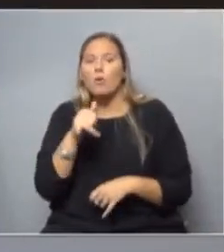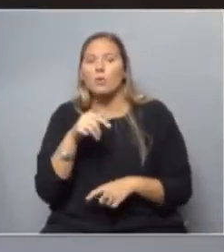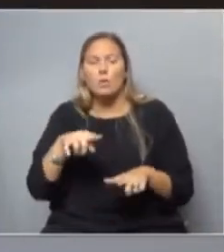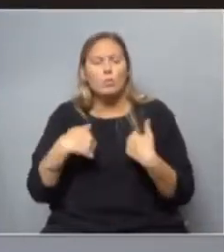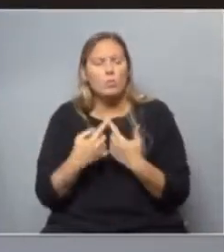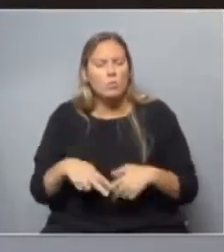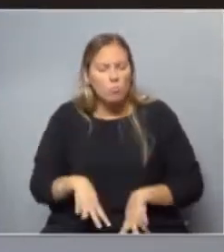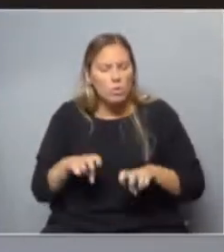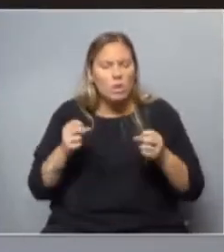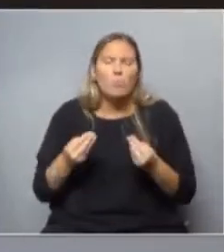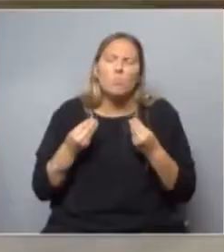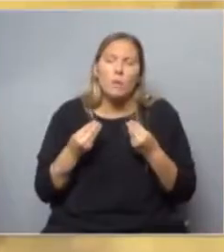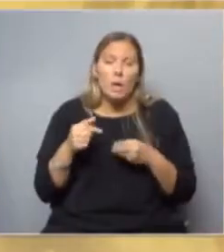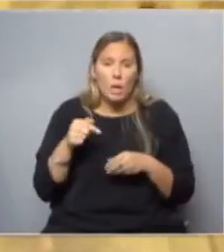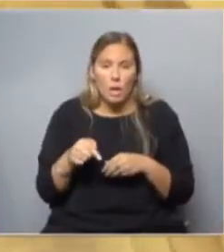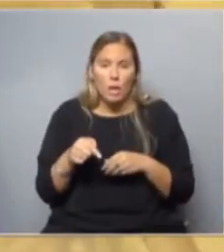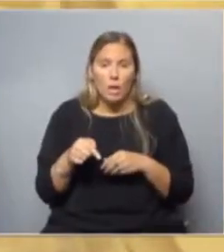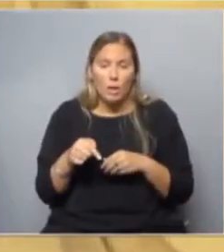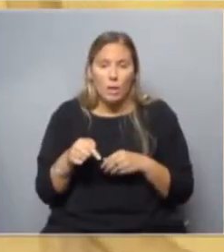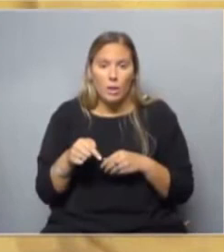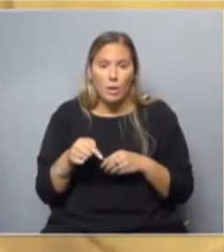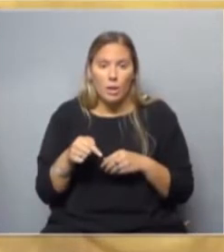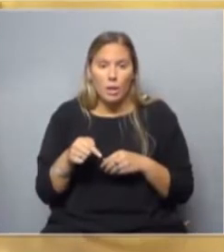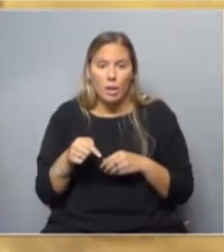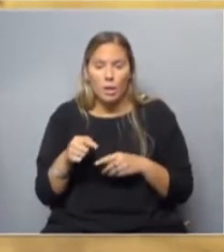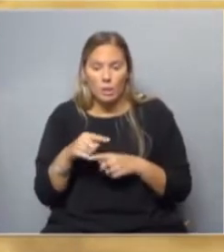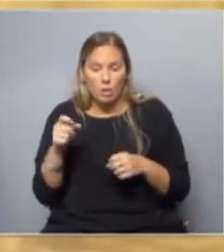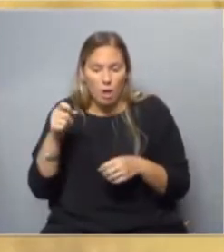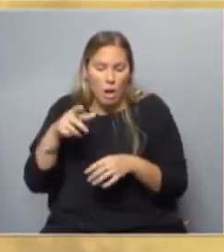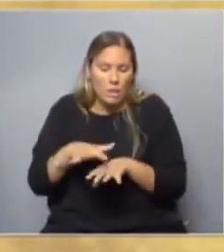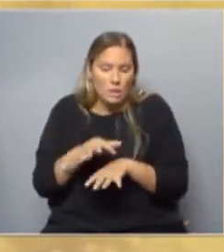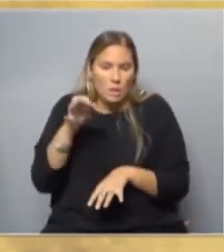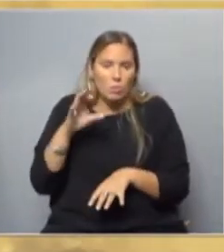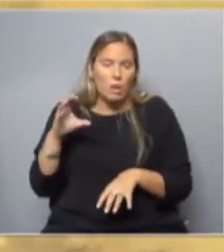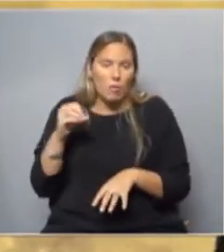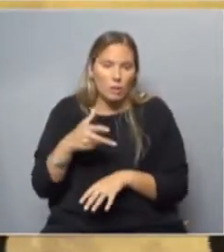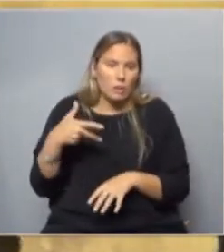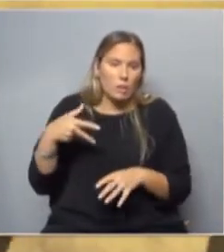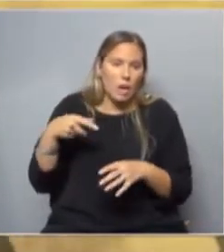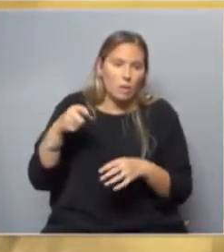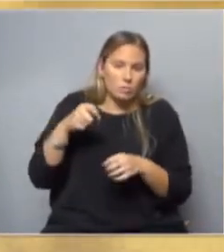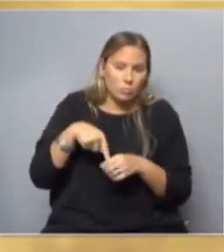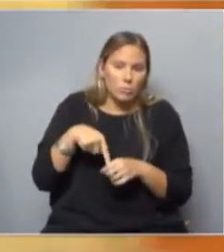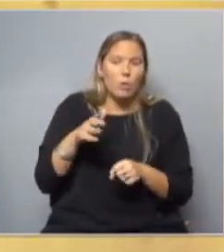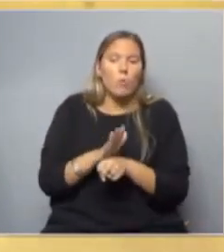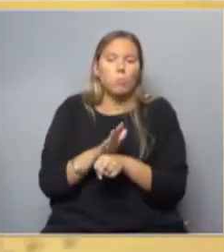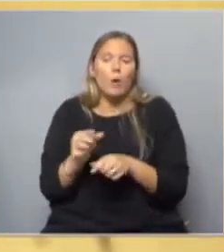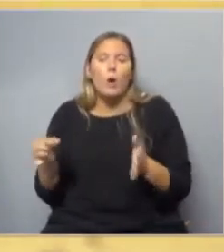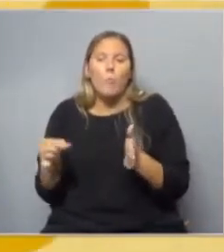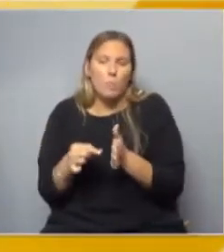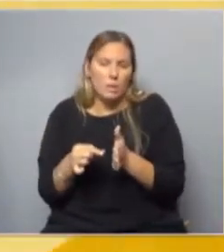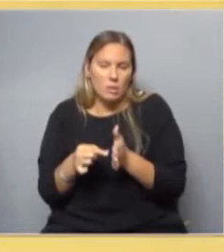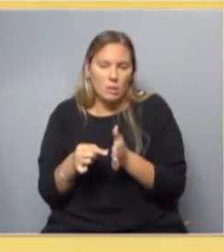estudiamos. Entonces, bueno, este factor que inyecta la bacteria, en realidad en el cómic viene a ser como un pendrive que la